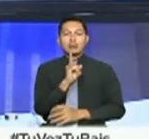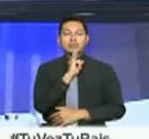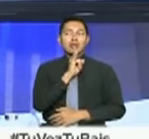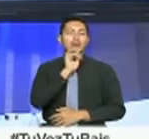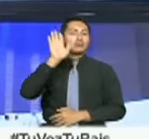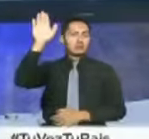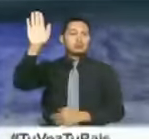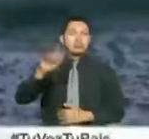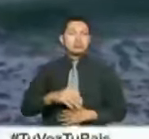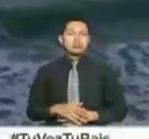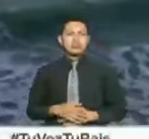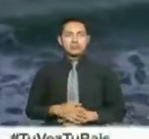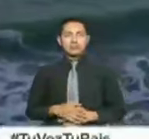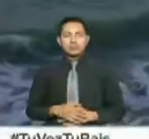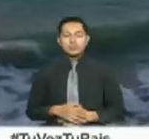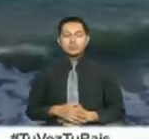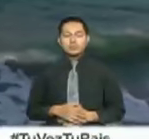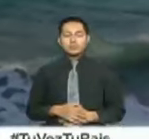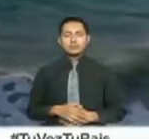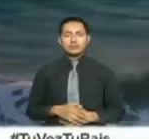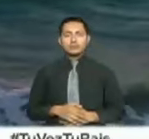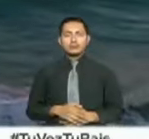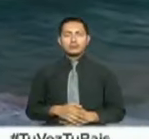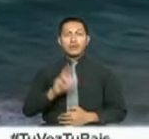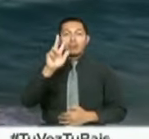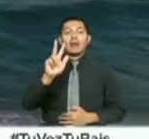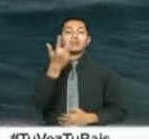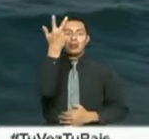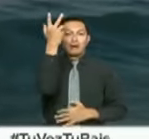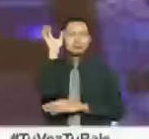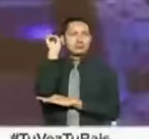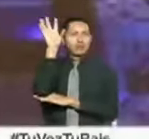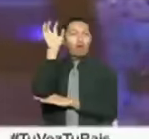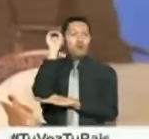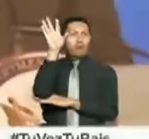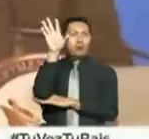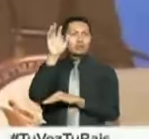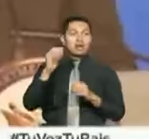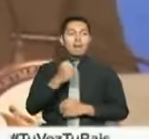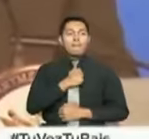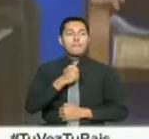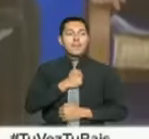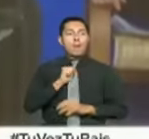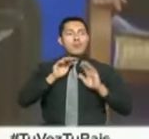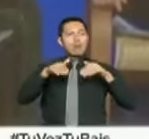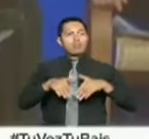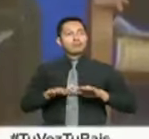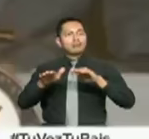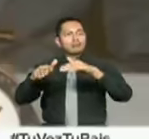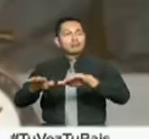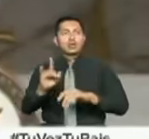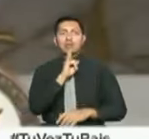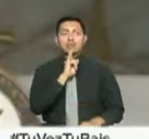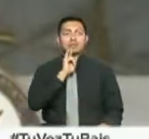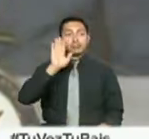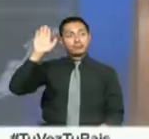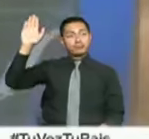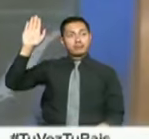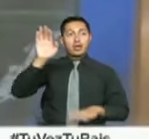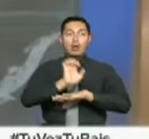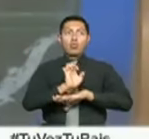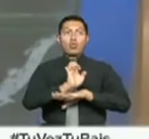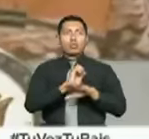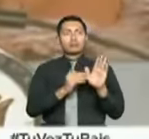Unidos. En el marco de la tercera conferencia Our Ocean, a realizarse en Washington, Estados Unidos,